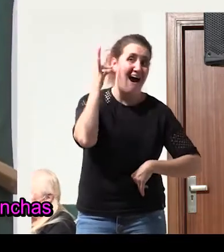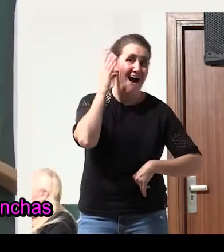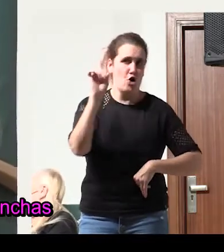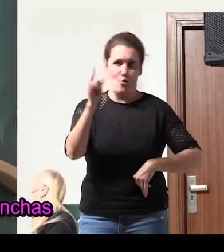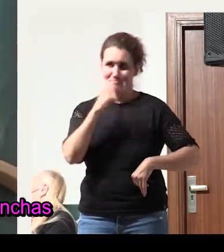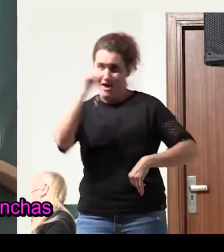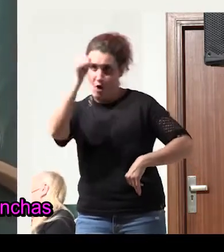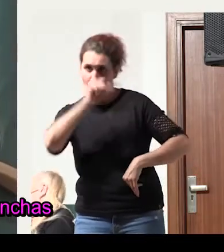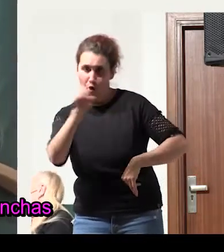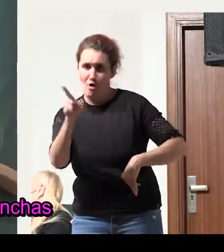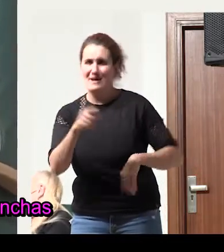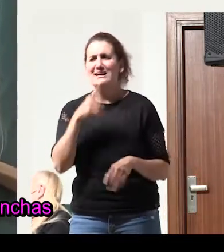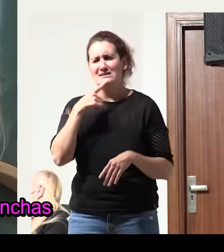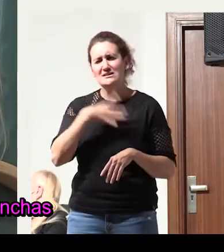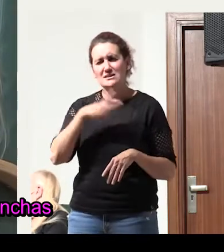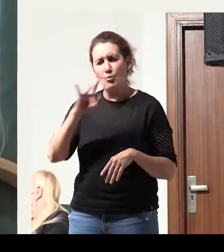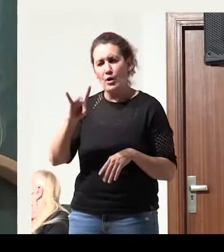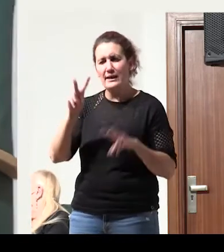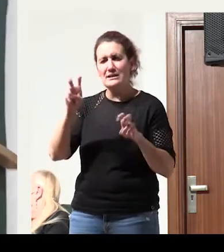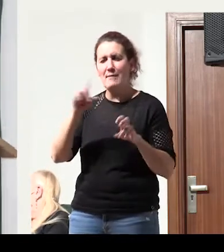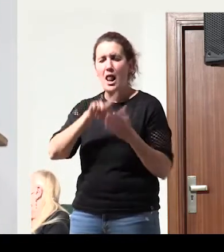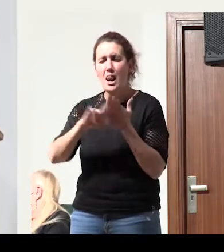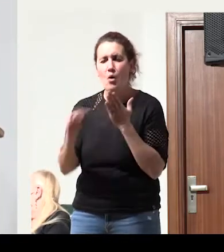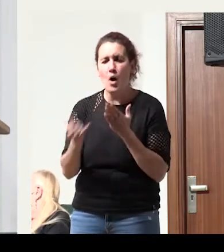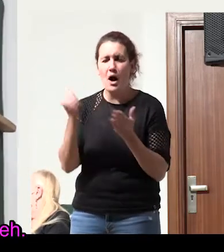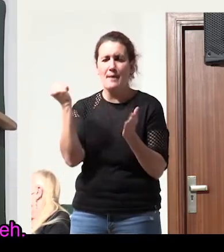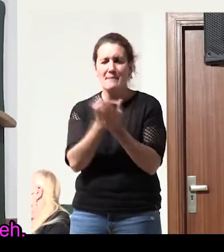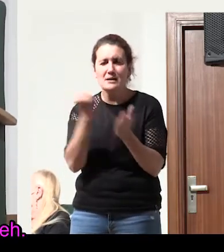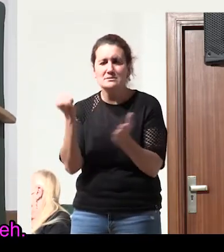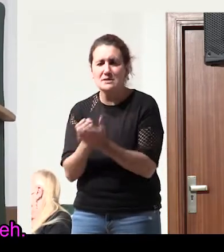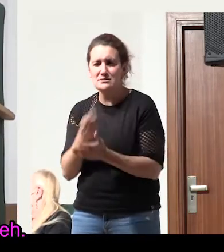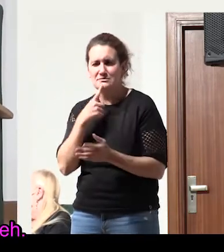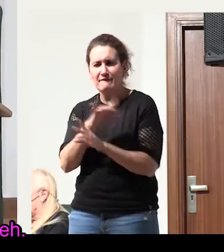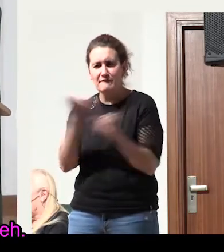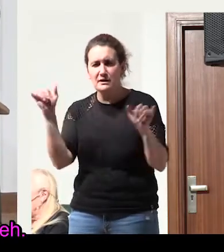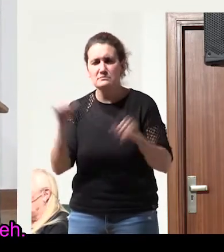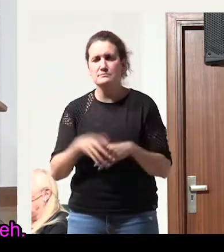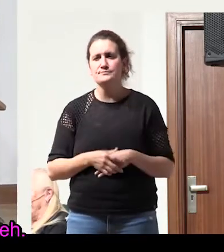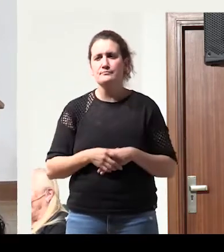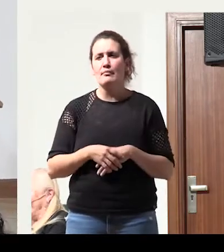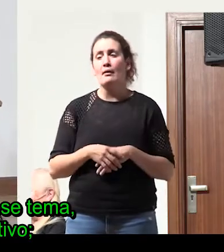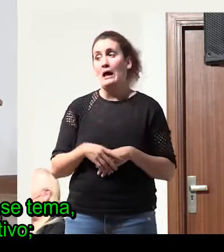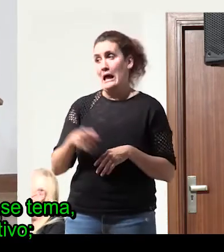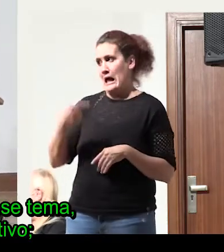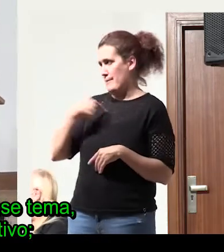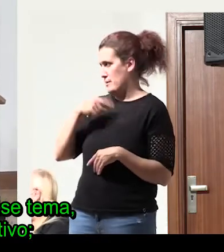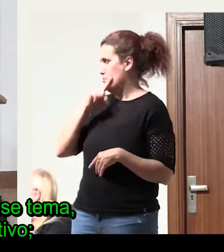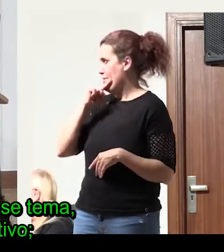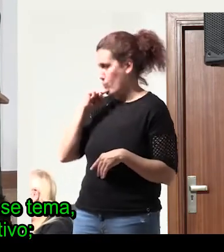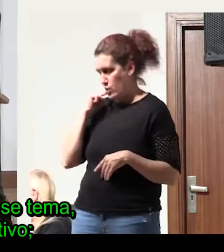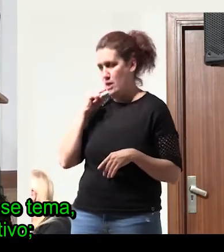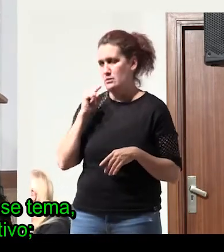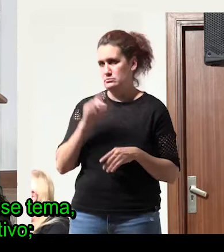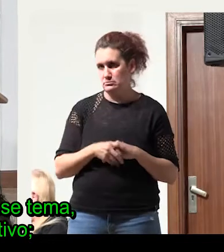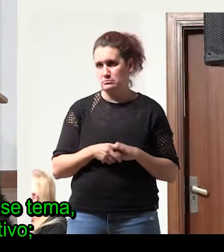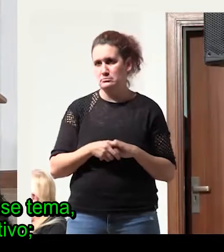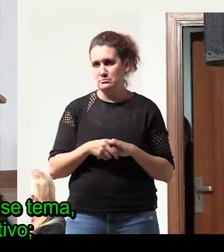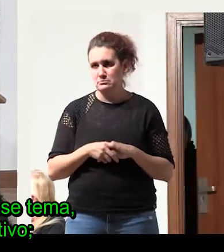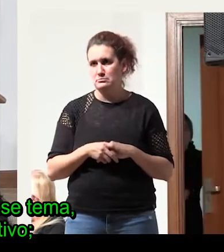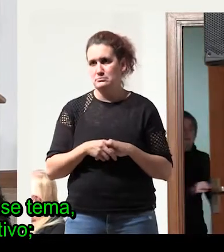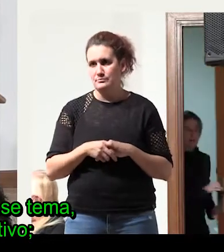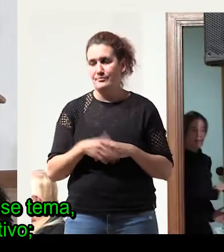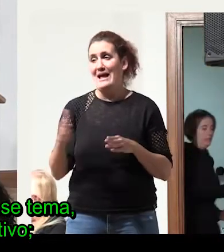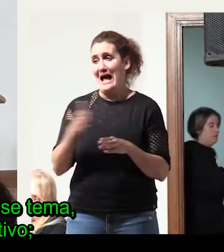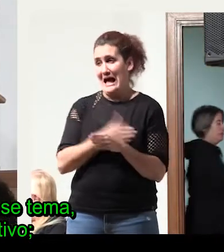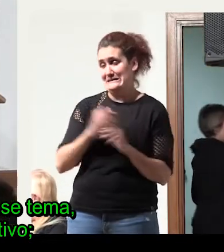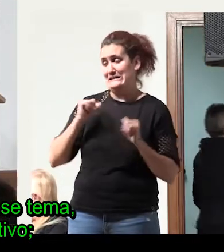acabar con estas manchas del lenguaje, Mariluz? A mí es que me duelen, ¿eh? Antes hemos empezado a hablar, ¿no?, de ese tema, del